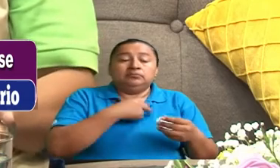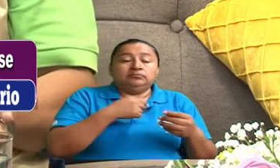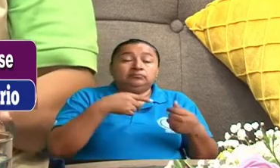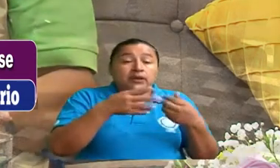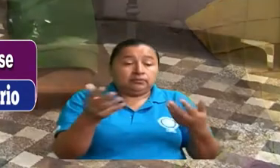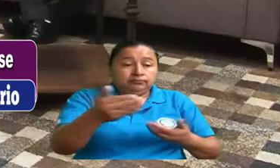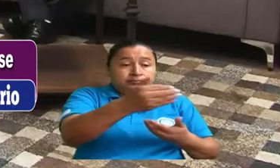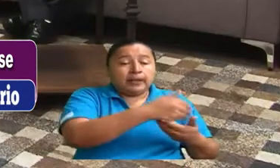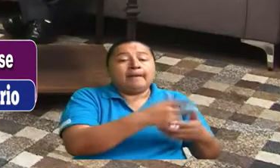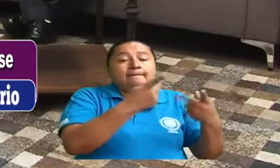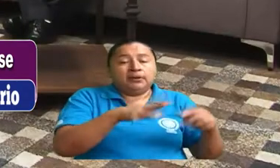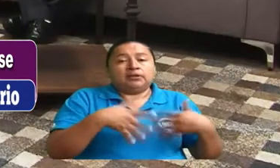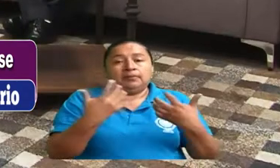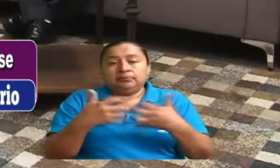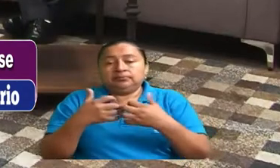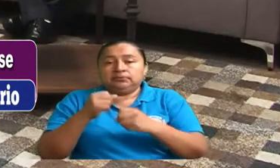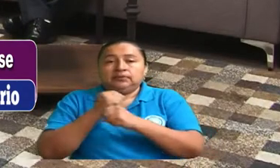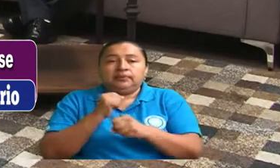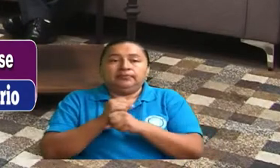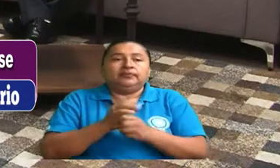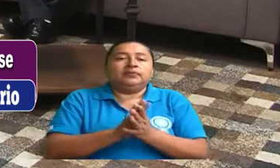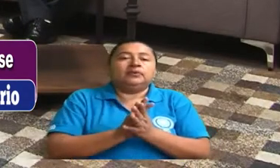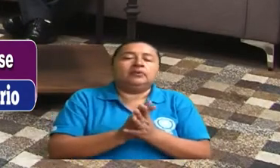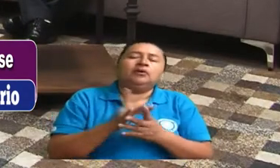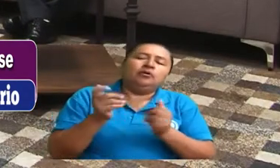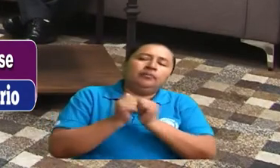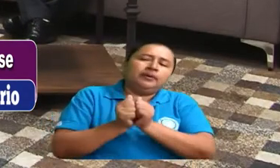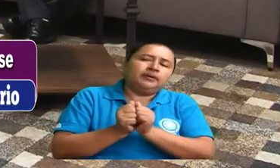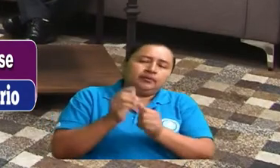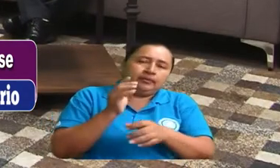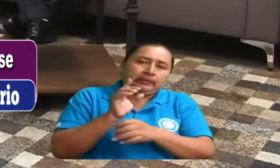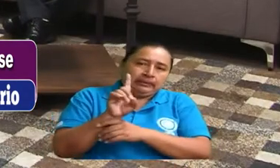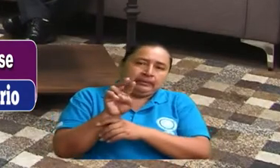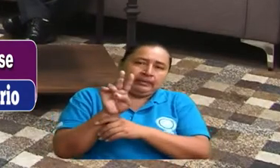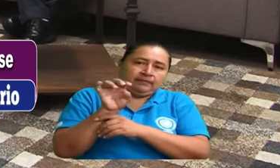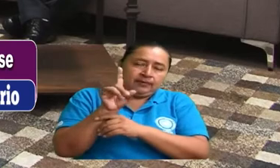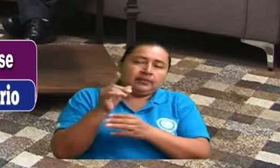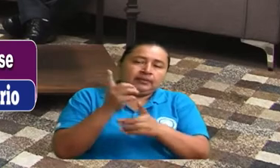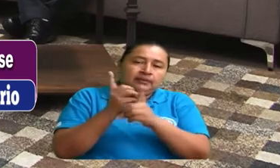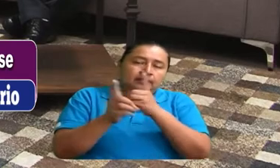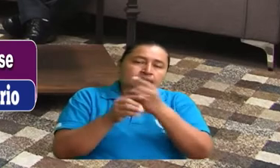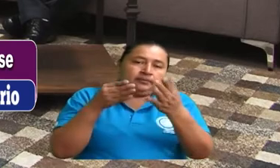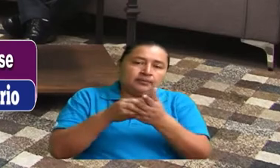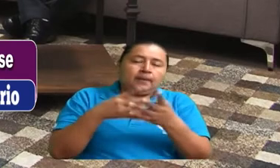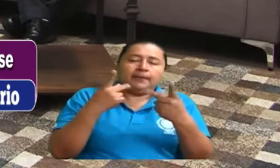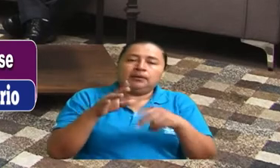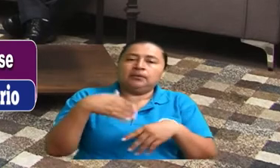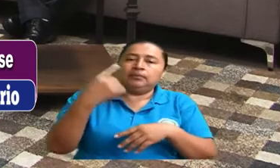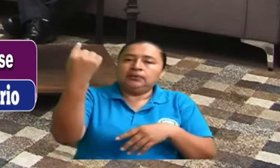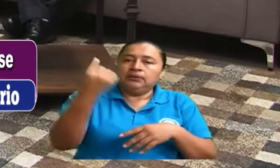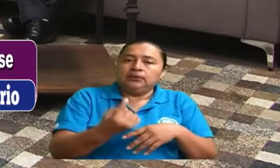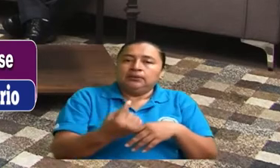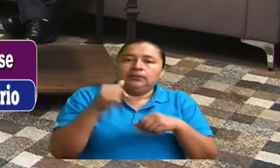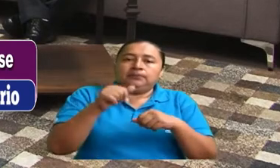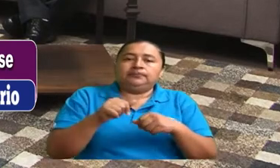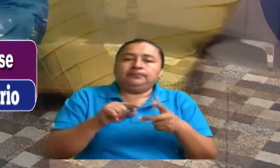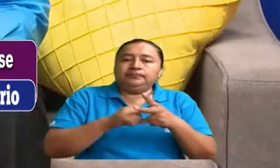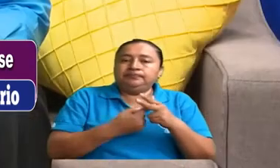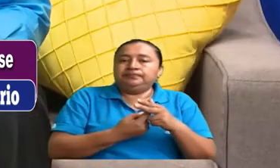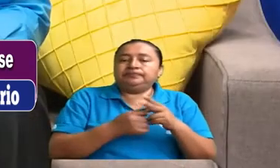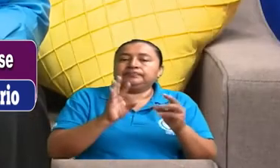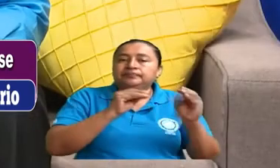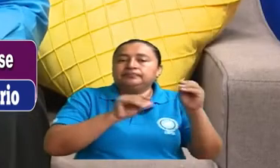agregado. Ok, dos procesos. Compañero David, tenemos que hacer una pausa, nuestra primera pausa, pero al volver quisiera que empezáramos a hablar